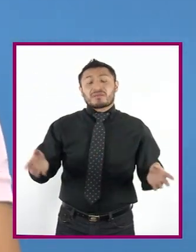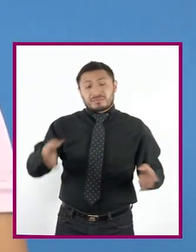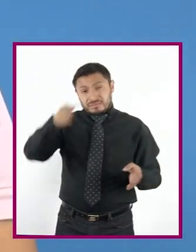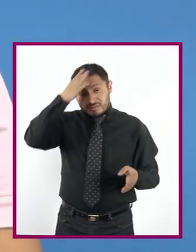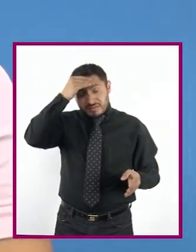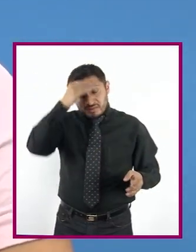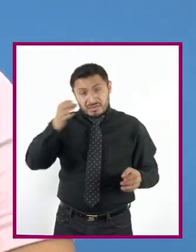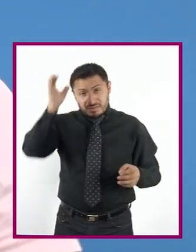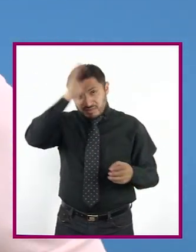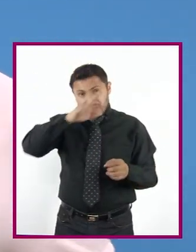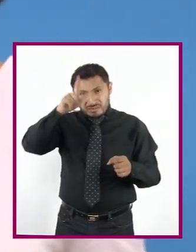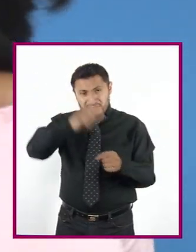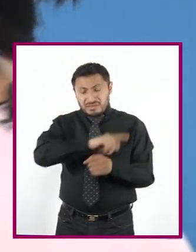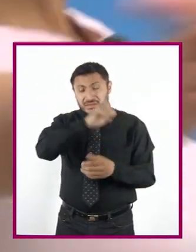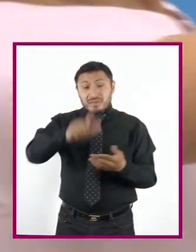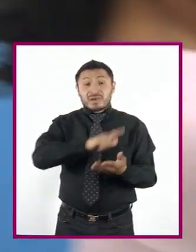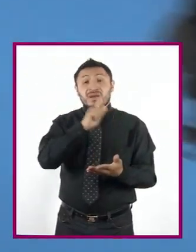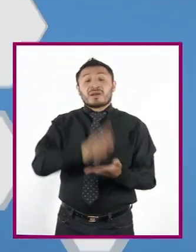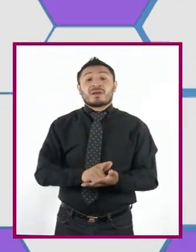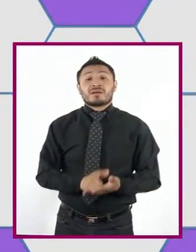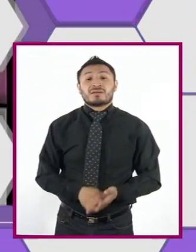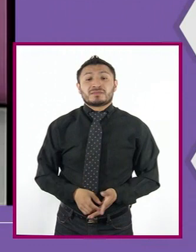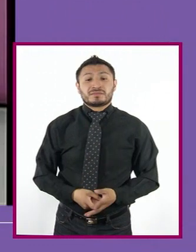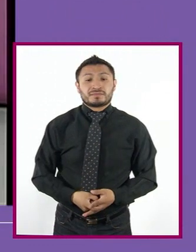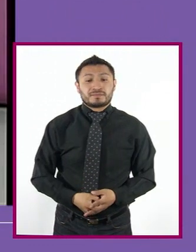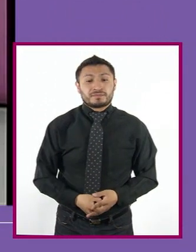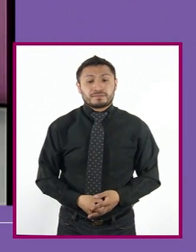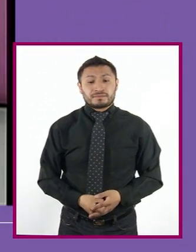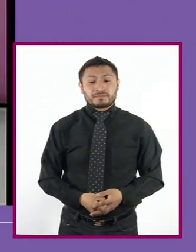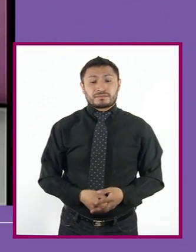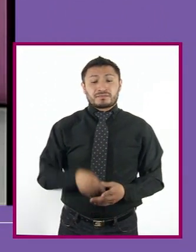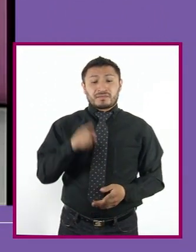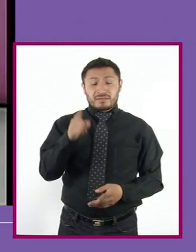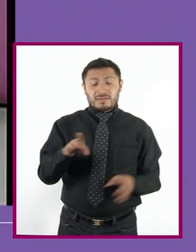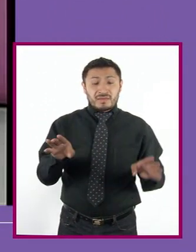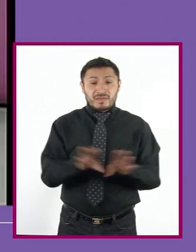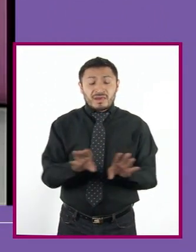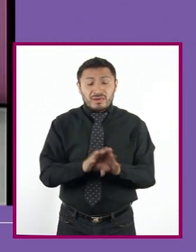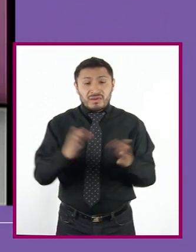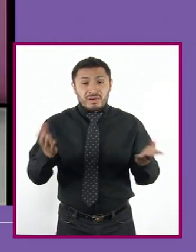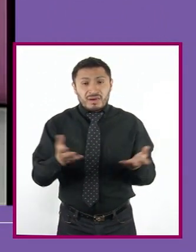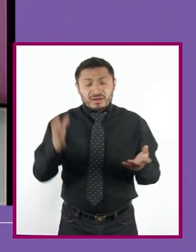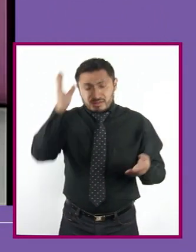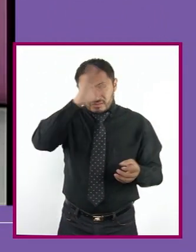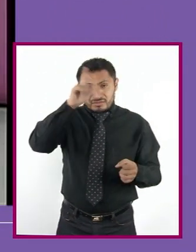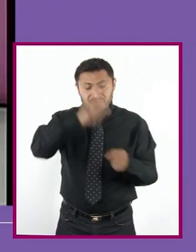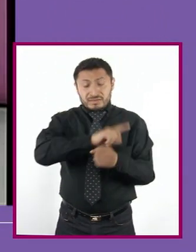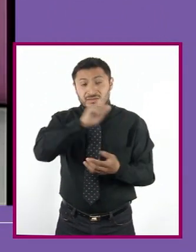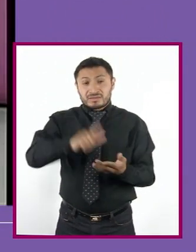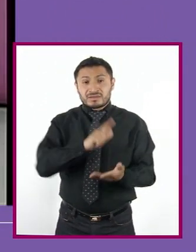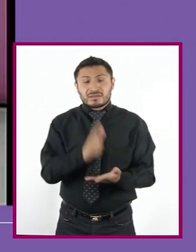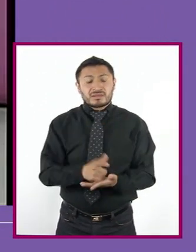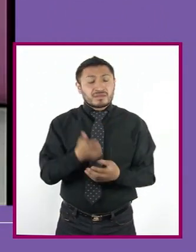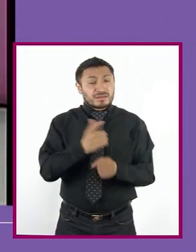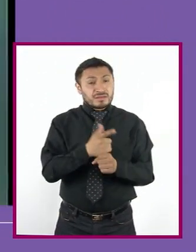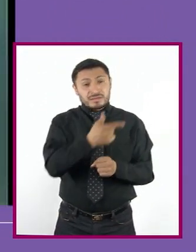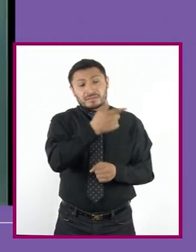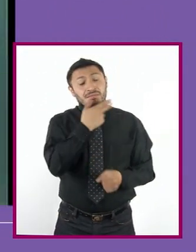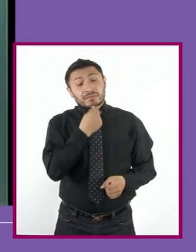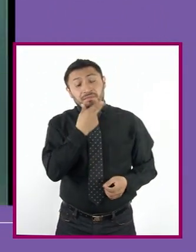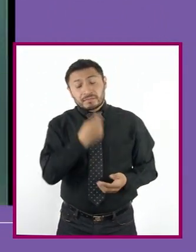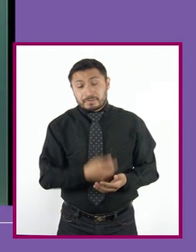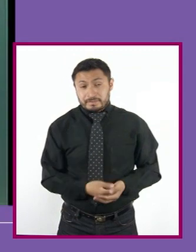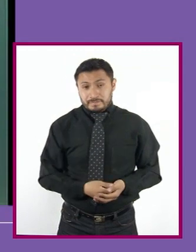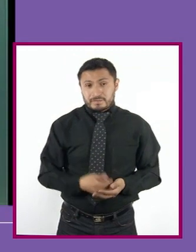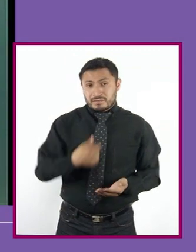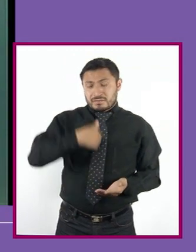una cultura de la legalidad. ¿Cómo construir una cultura de la legalidad? Licenciado Gutiérrez. Me